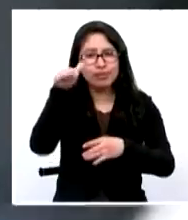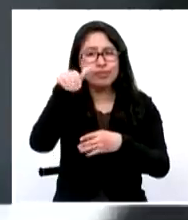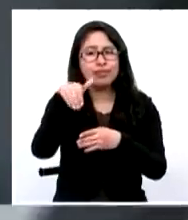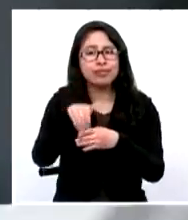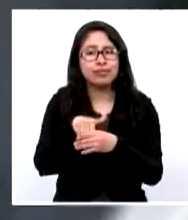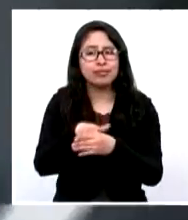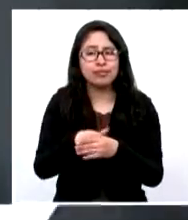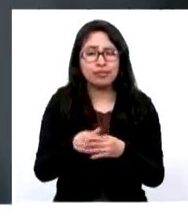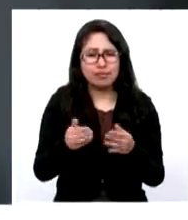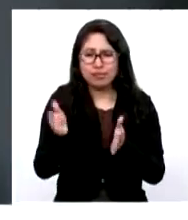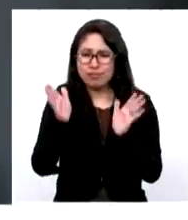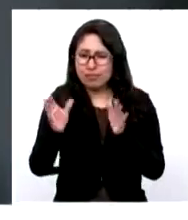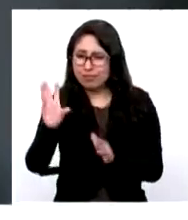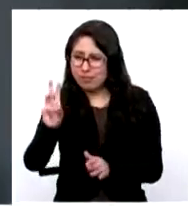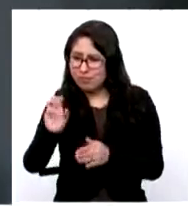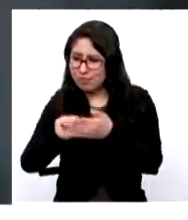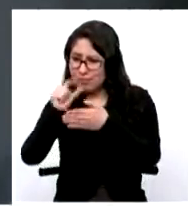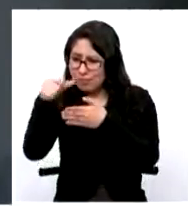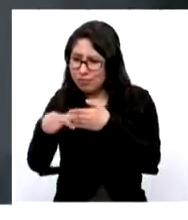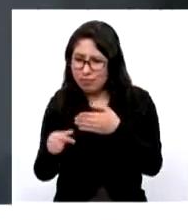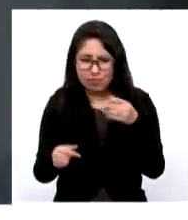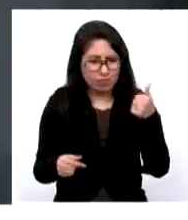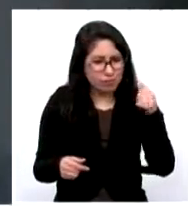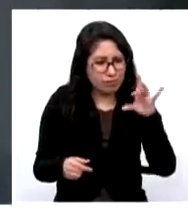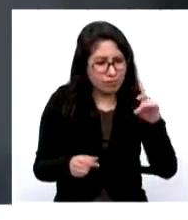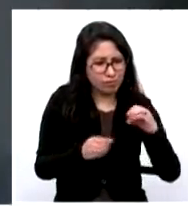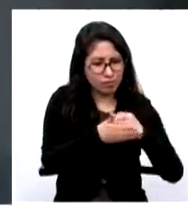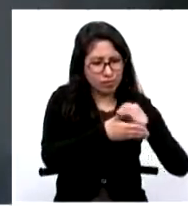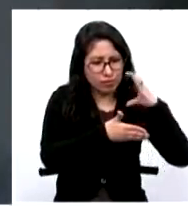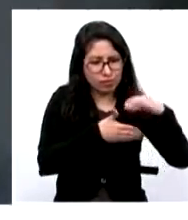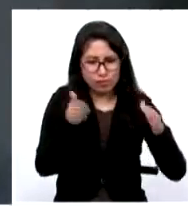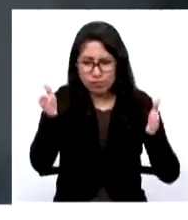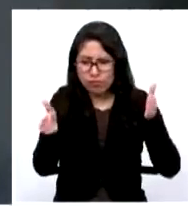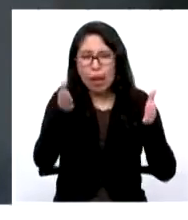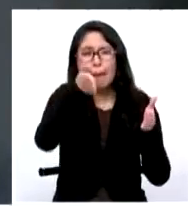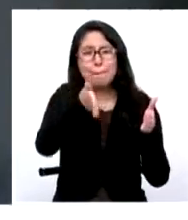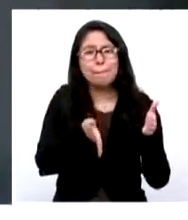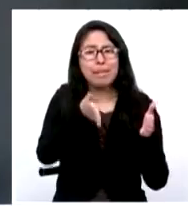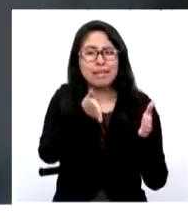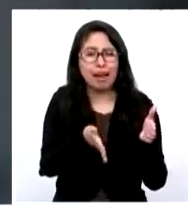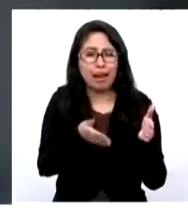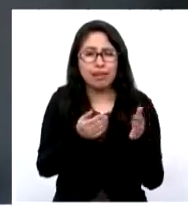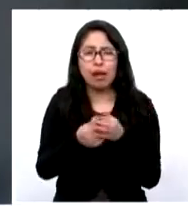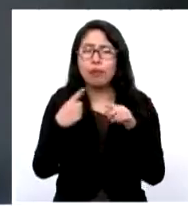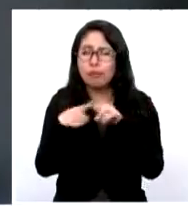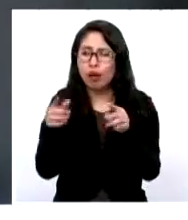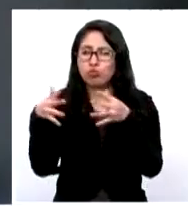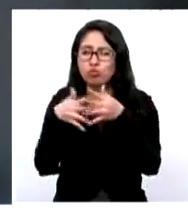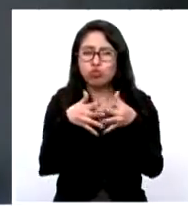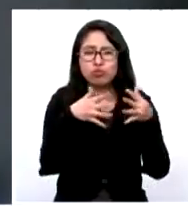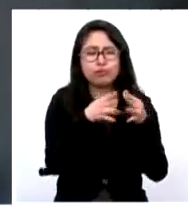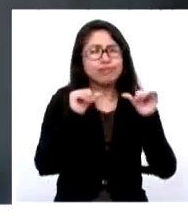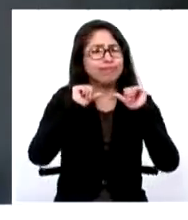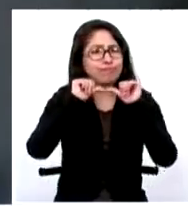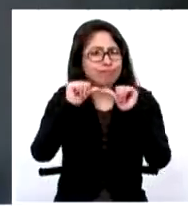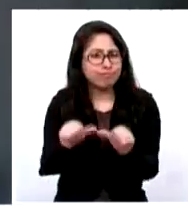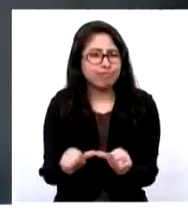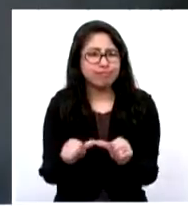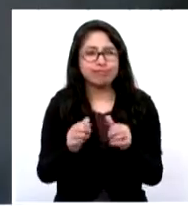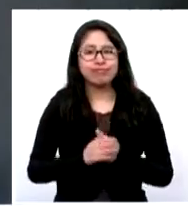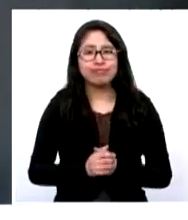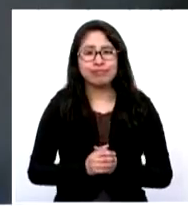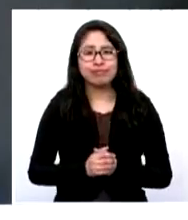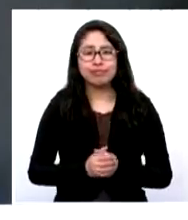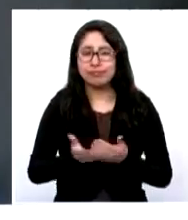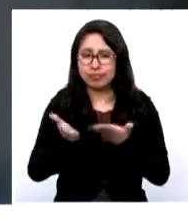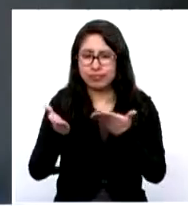elecciones entre el 6 y el 18 de octubre y no van a cesar en los bloqueos a pesar de los llamados que se han realizado.